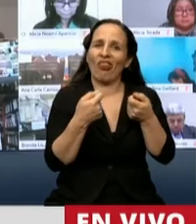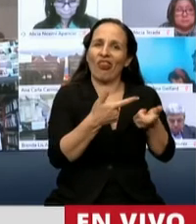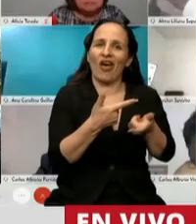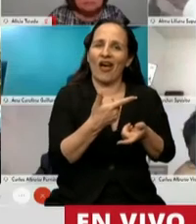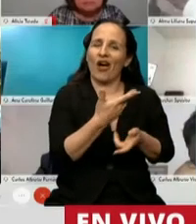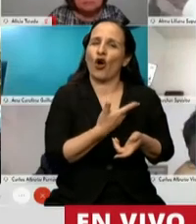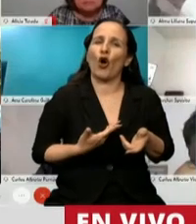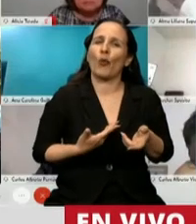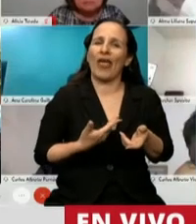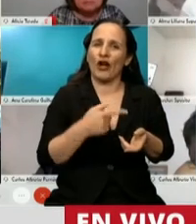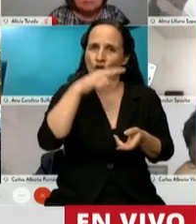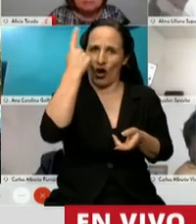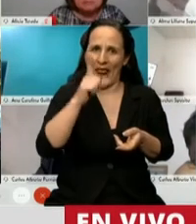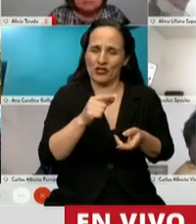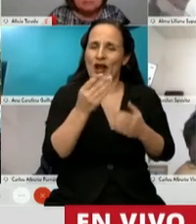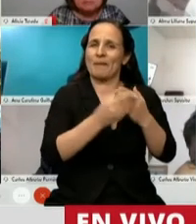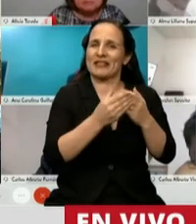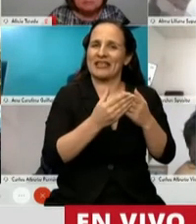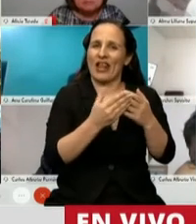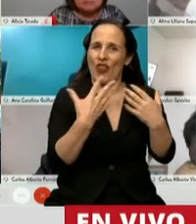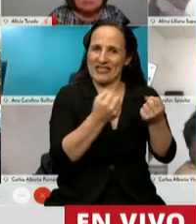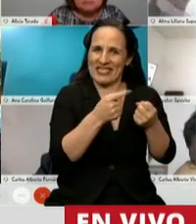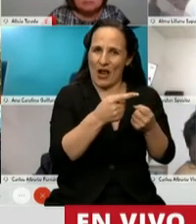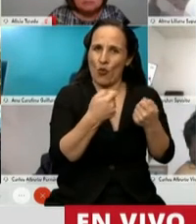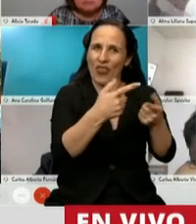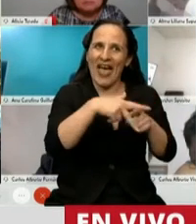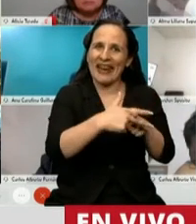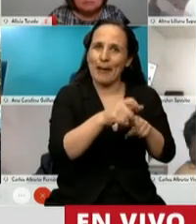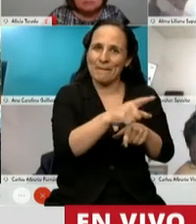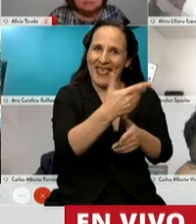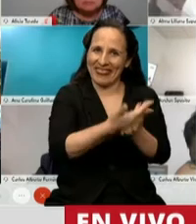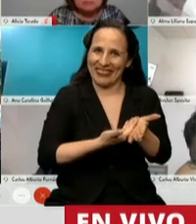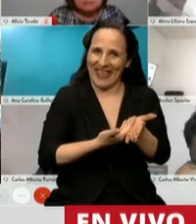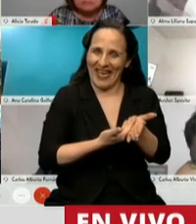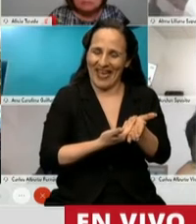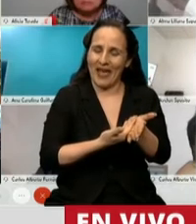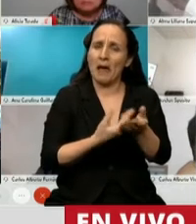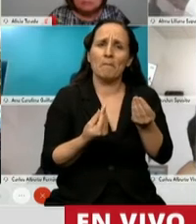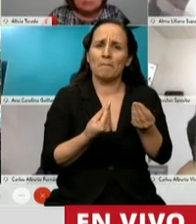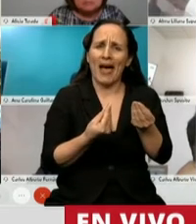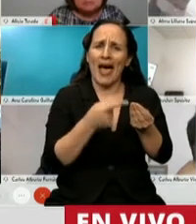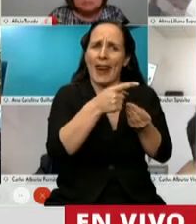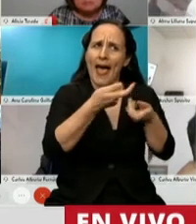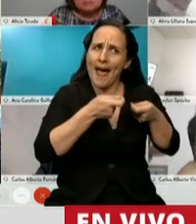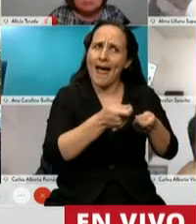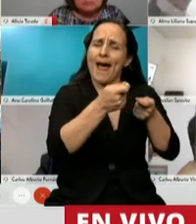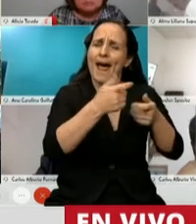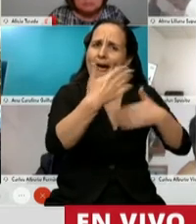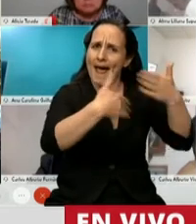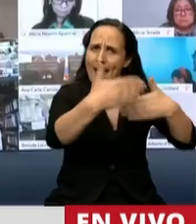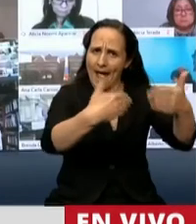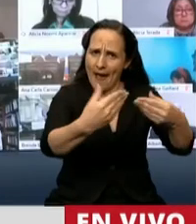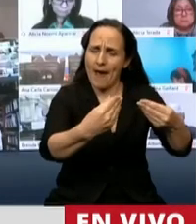Gobierno Nacional, en particular al Ministerio de Salud, para que pueda generar las gestiones